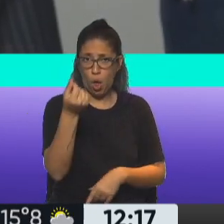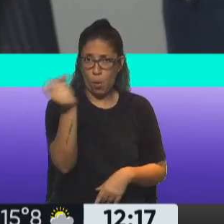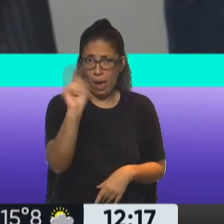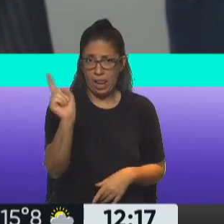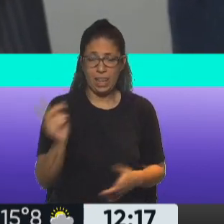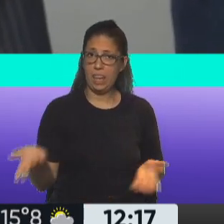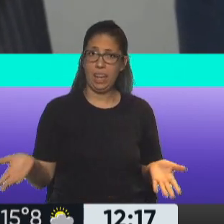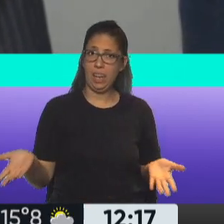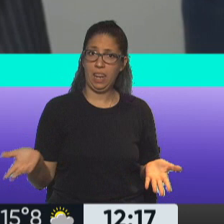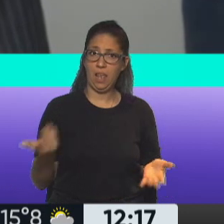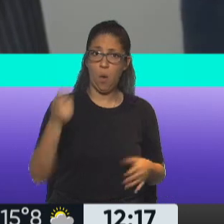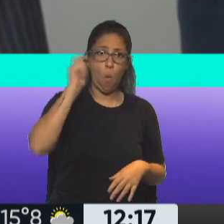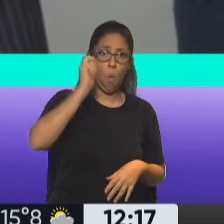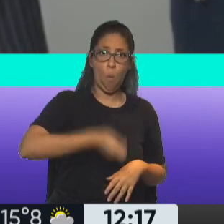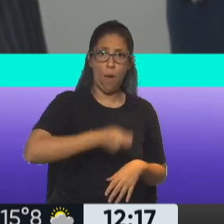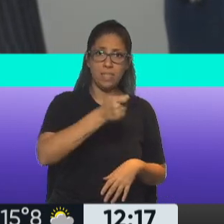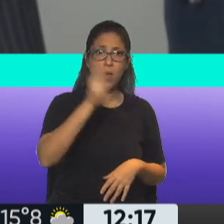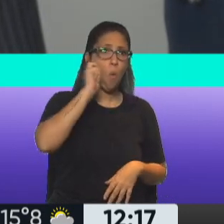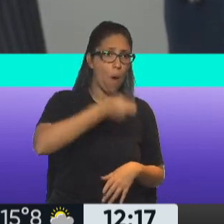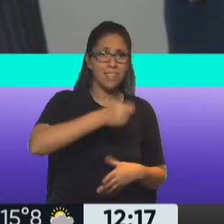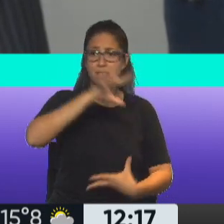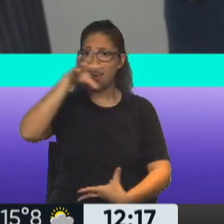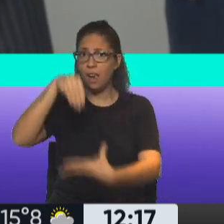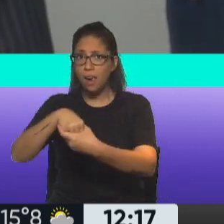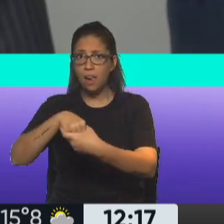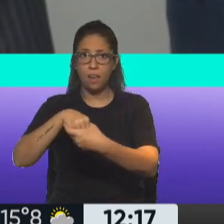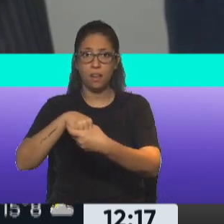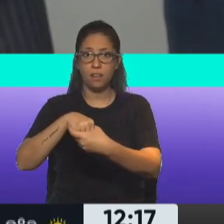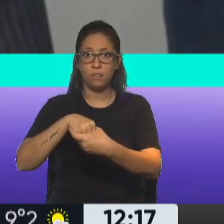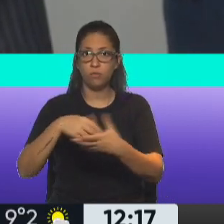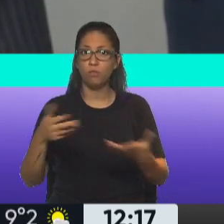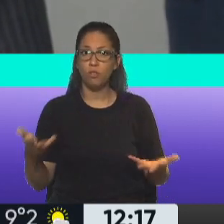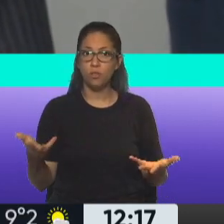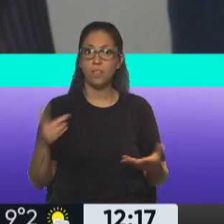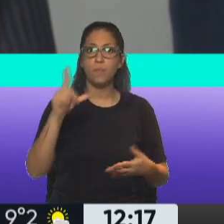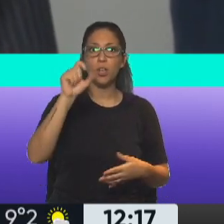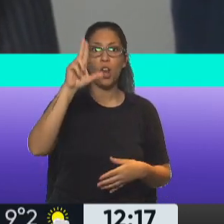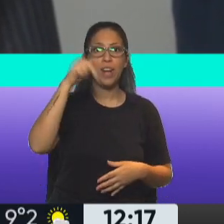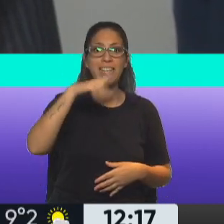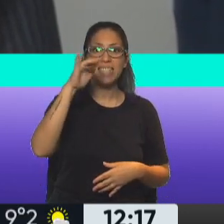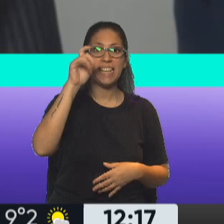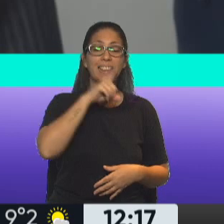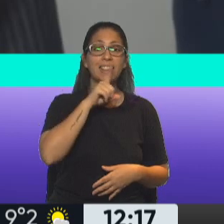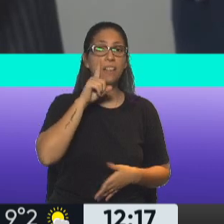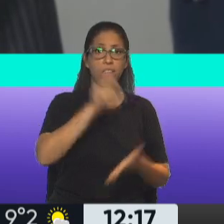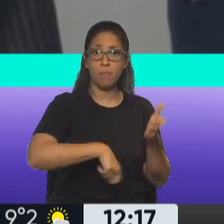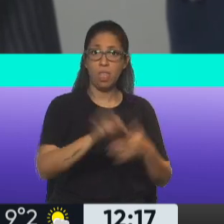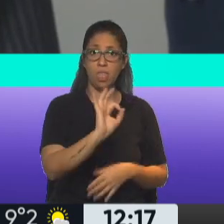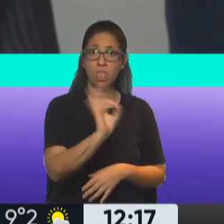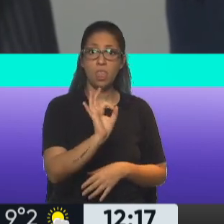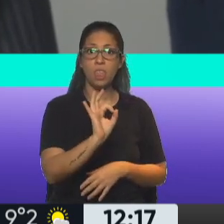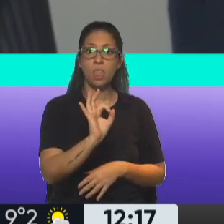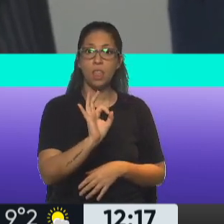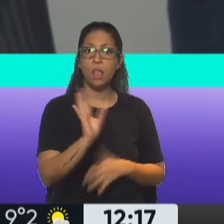porque hay un juez que es juez y parte, ¿no? Entonces, como Lorenzetti no firmó,